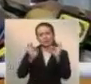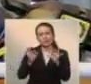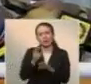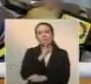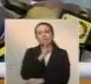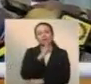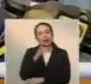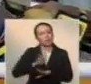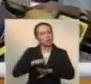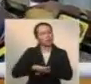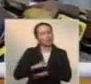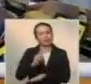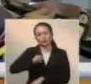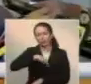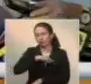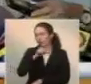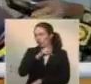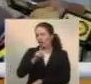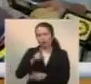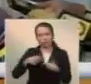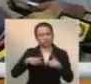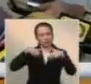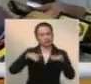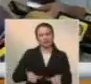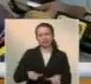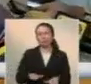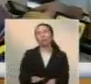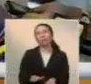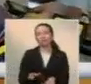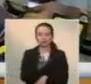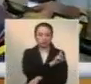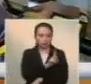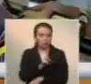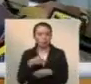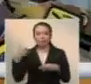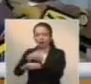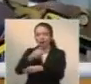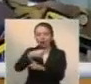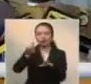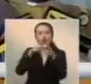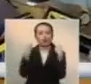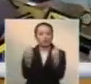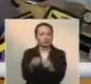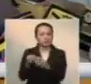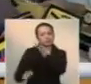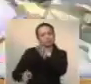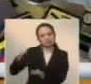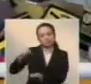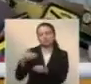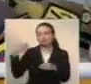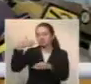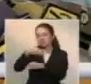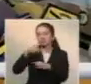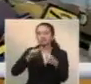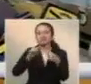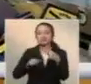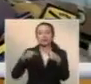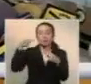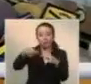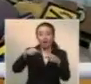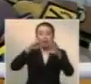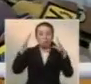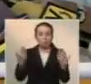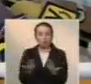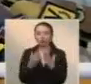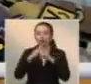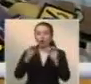va a detener. Nosotros vamos ahí a otros organismos, inclusive pensamos ahí al TCJ, y posteriormente el mundo y los